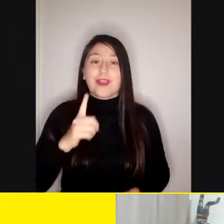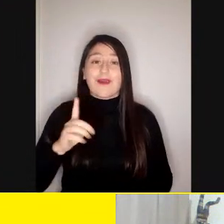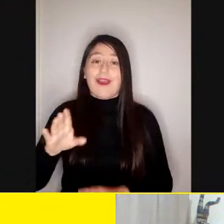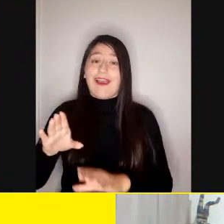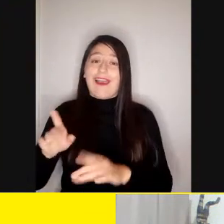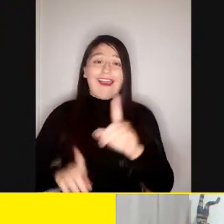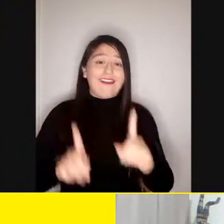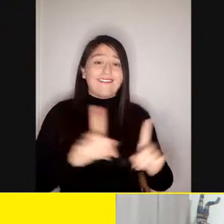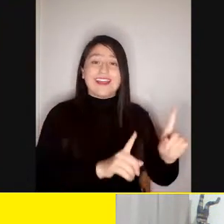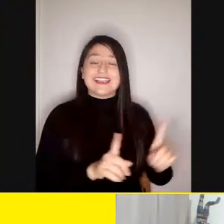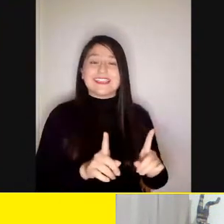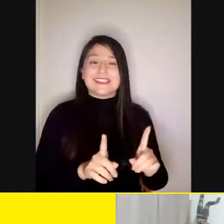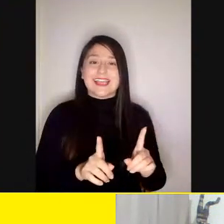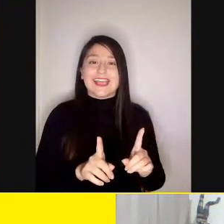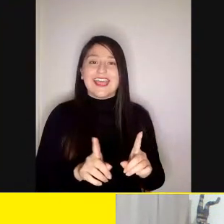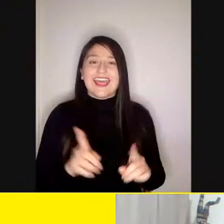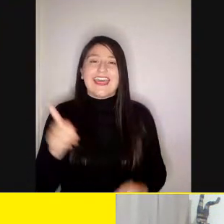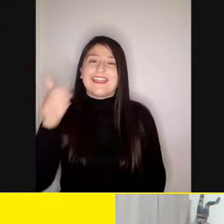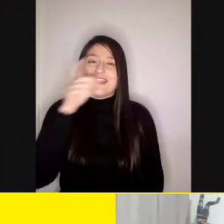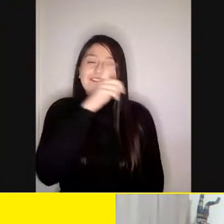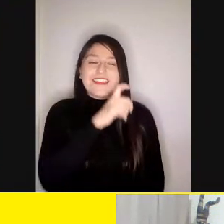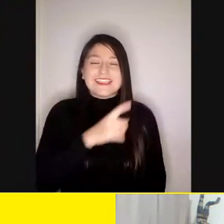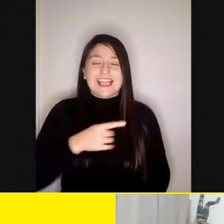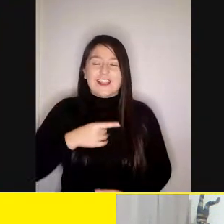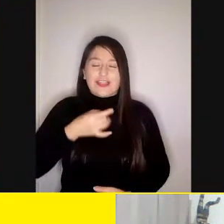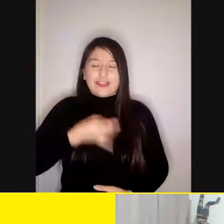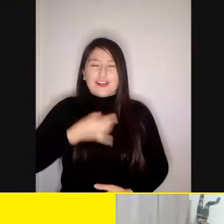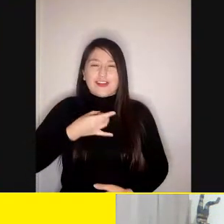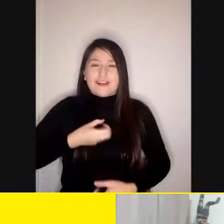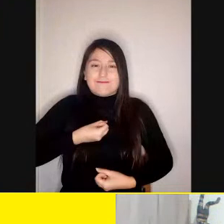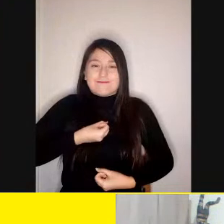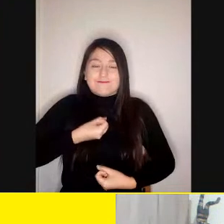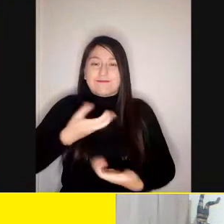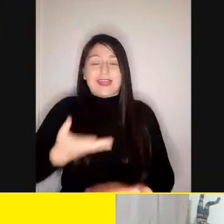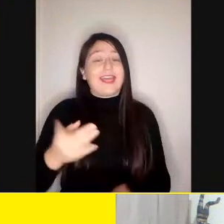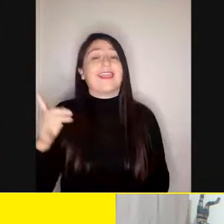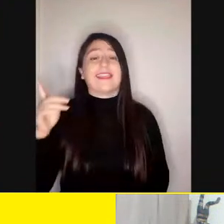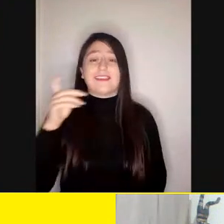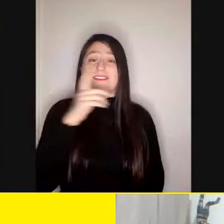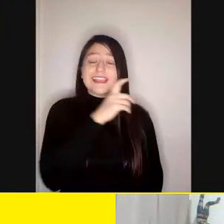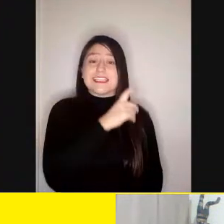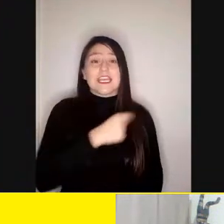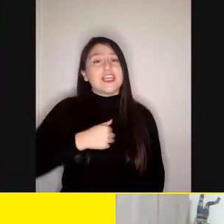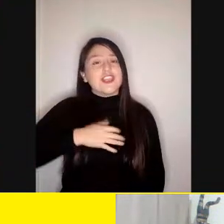del dolor propio. Yo quería preguntarles cómo,